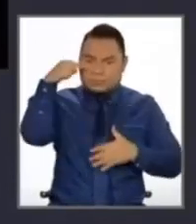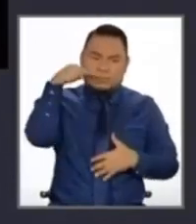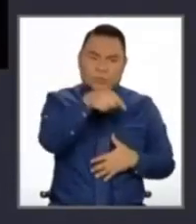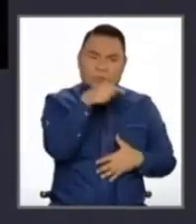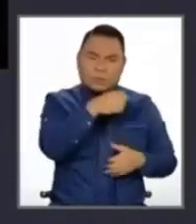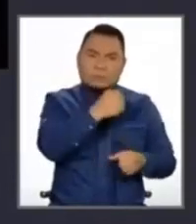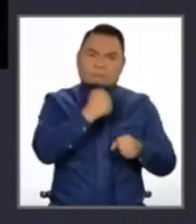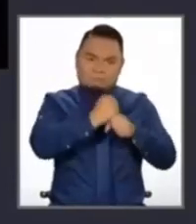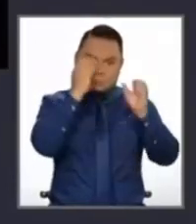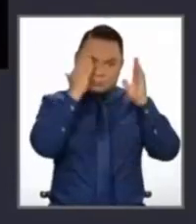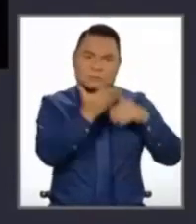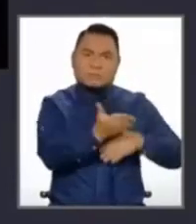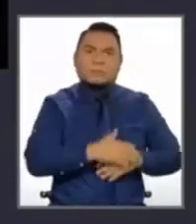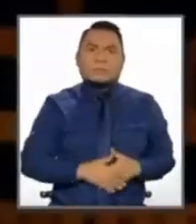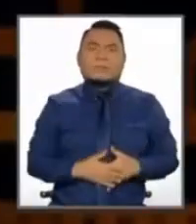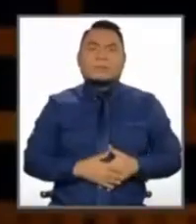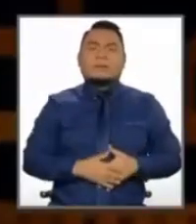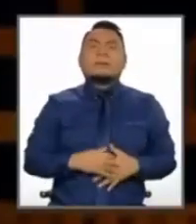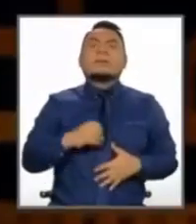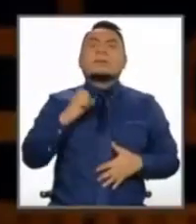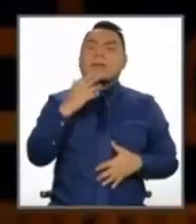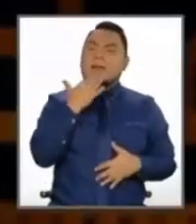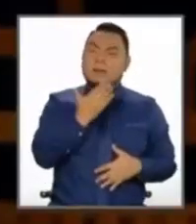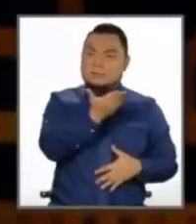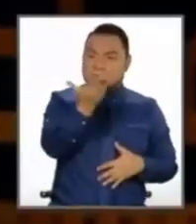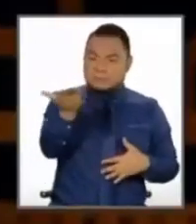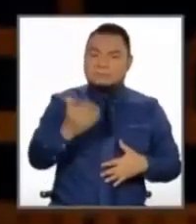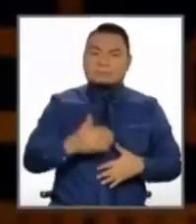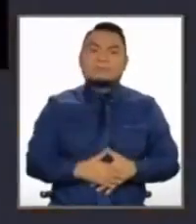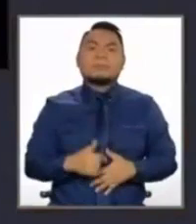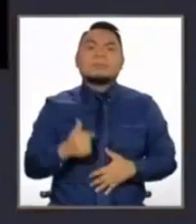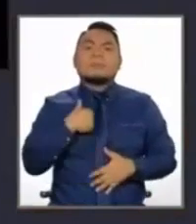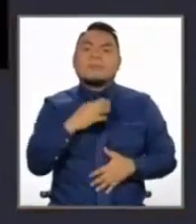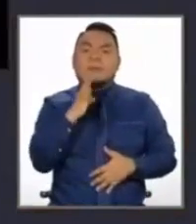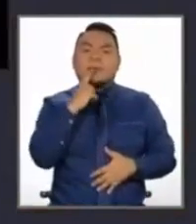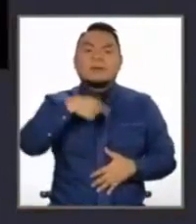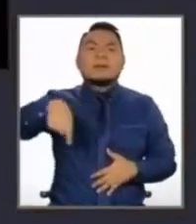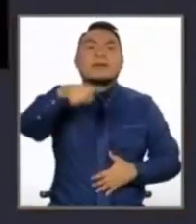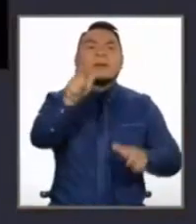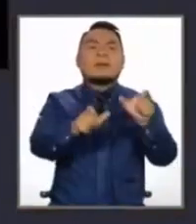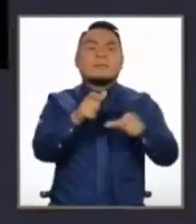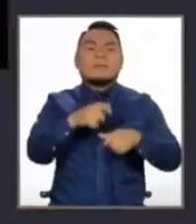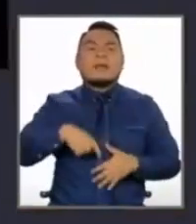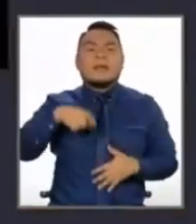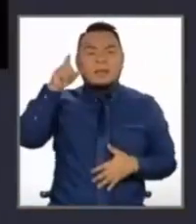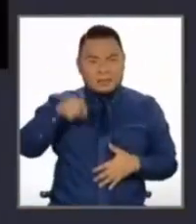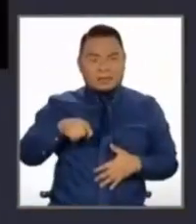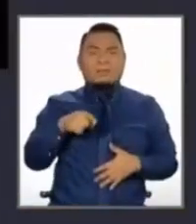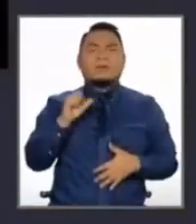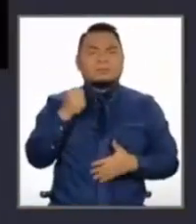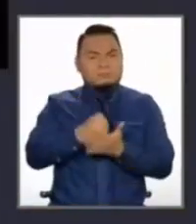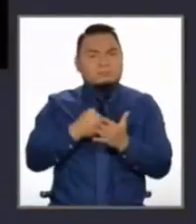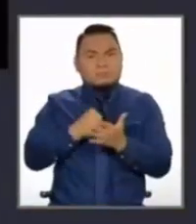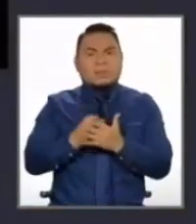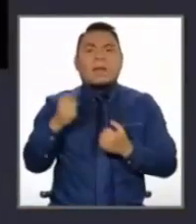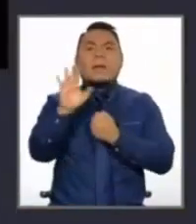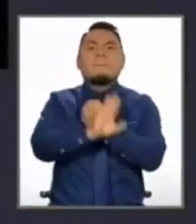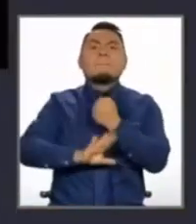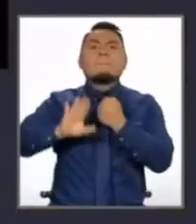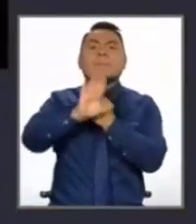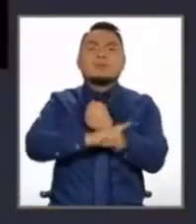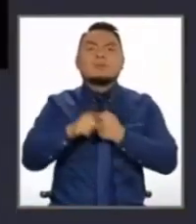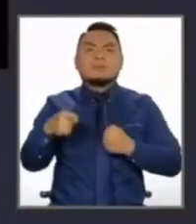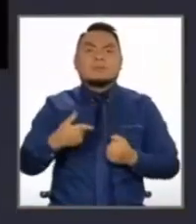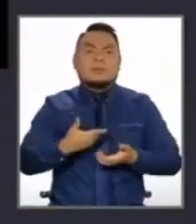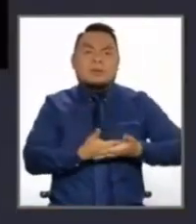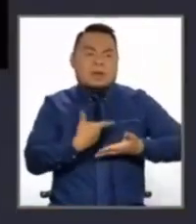ellos. Gracias. Sí, también, bueno, señor. Yo le hablo a la ciudadanía, debemos apostar protegiendo la